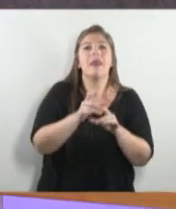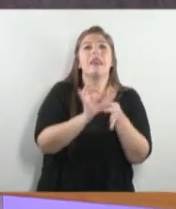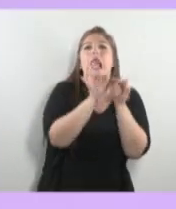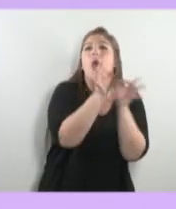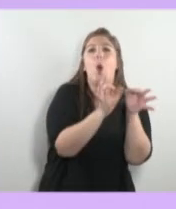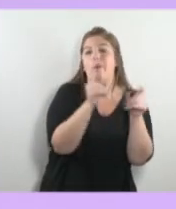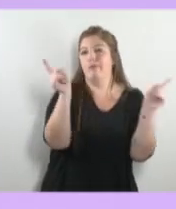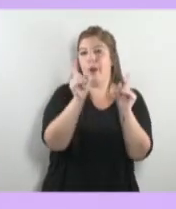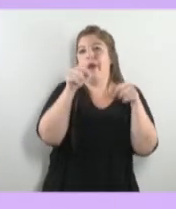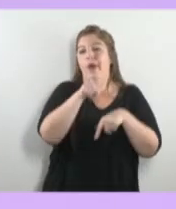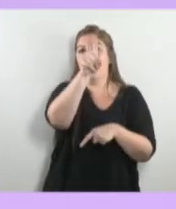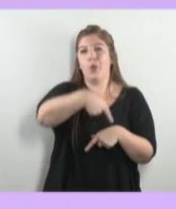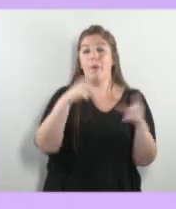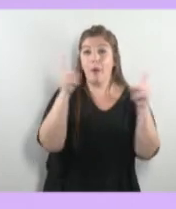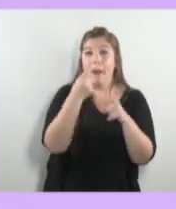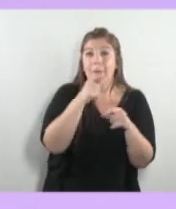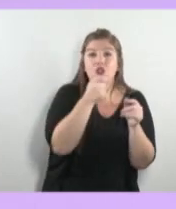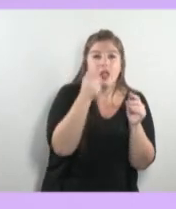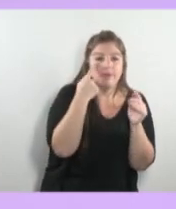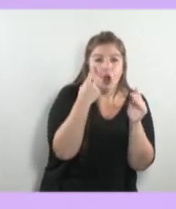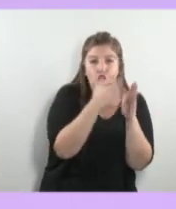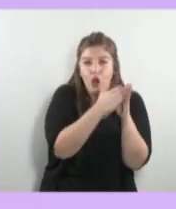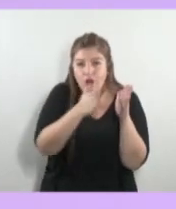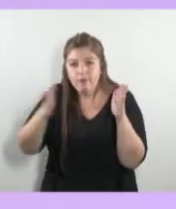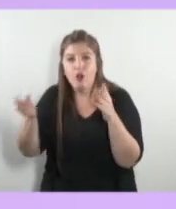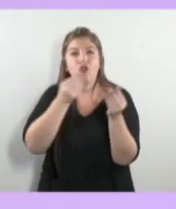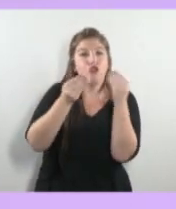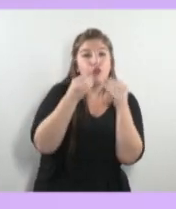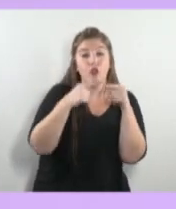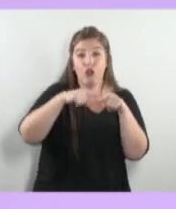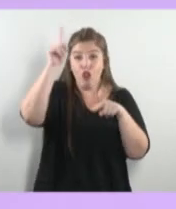en un problema. Pero si hago un barrido de consumo de todos estos alimentos a lo largo